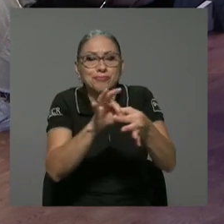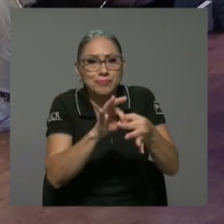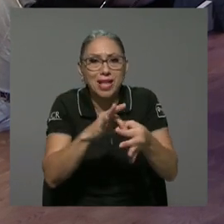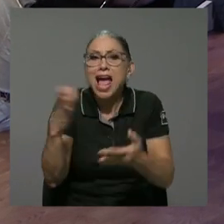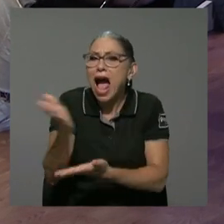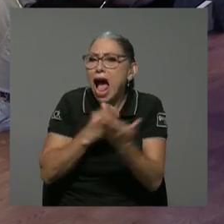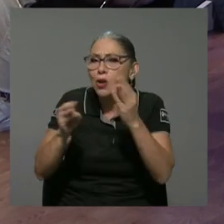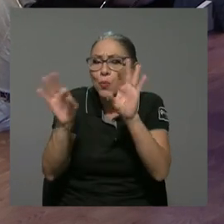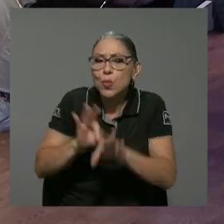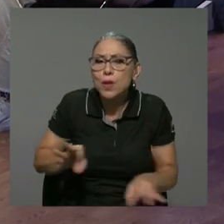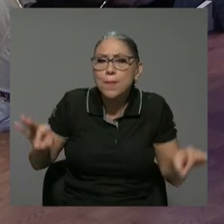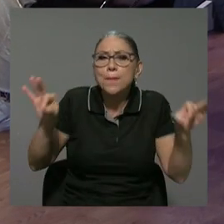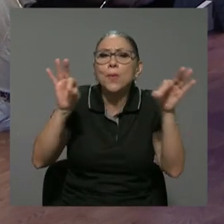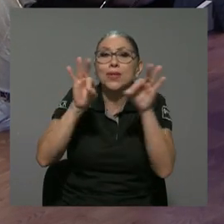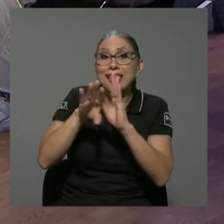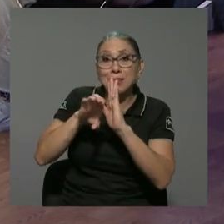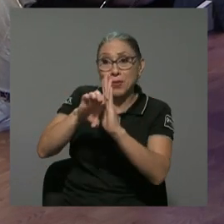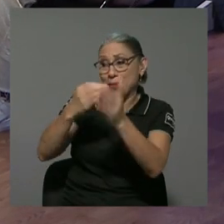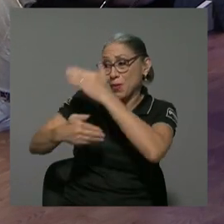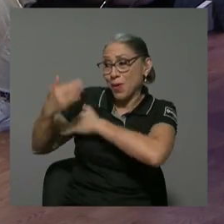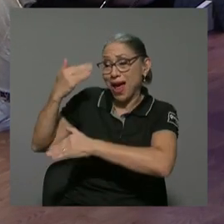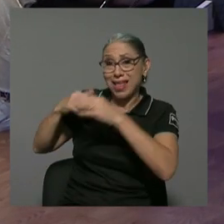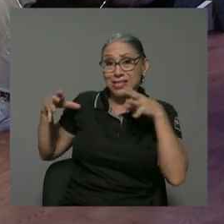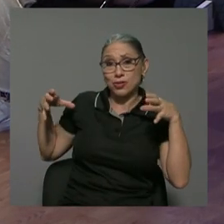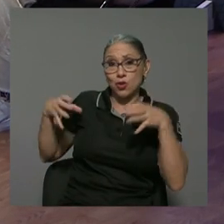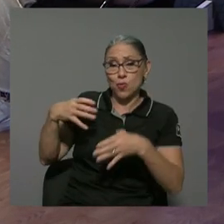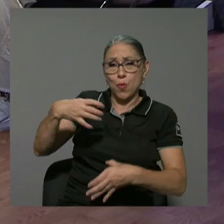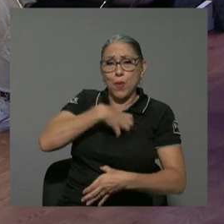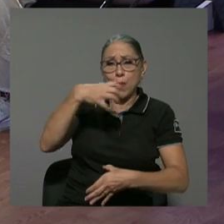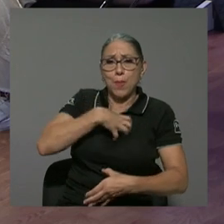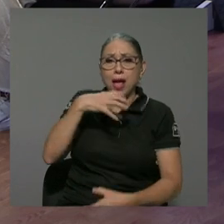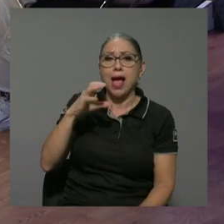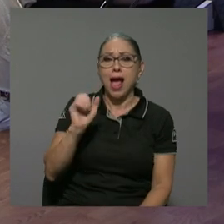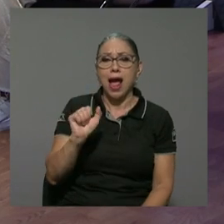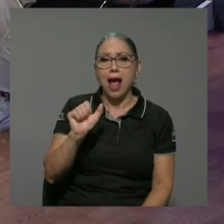los movimientos, por ejemplo, de Alcoa, es la articulación con